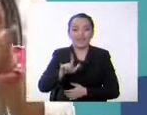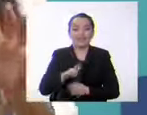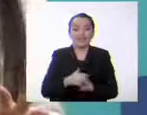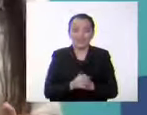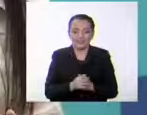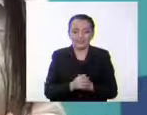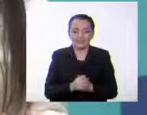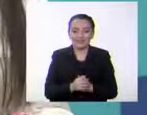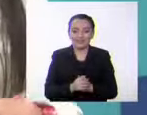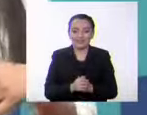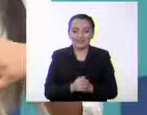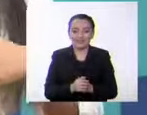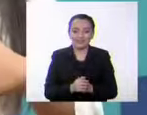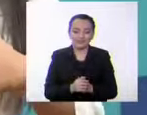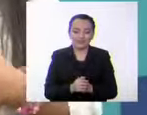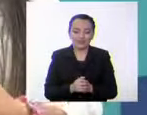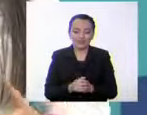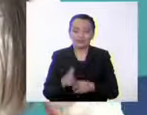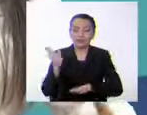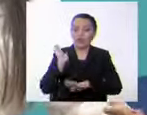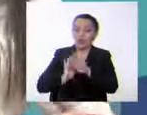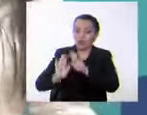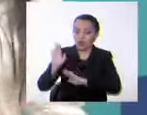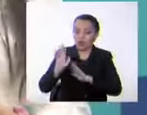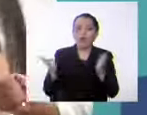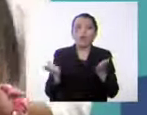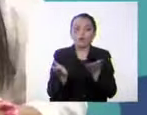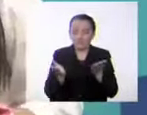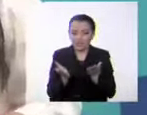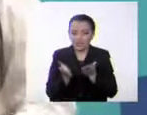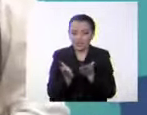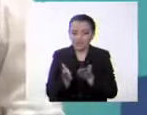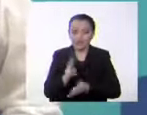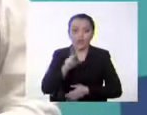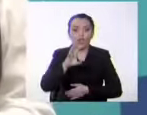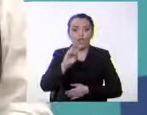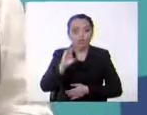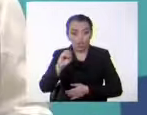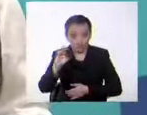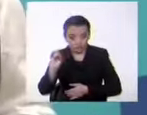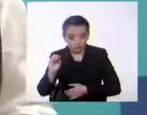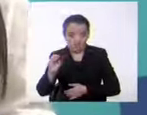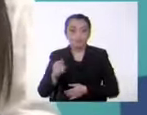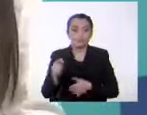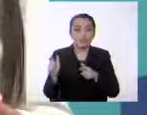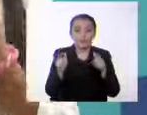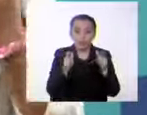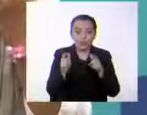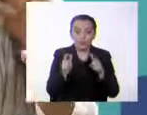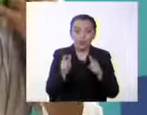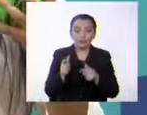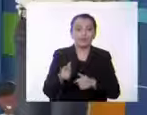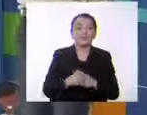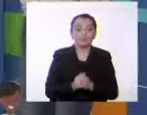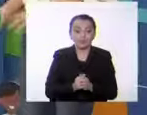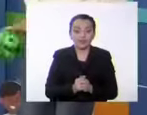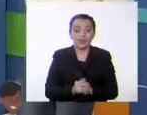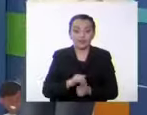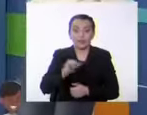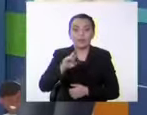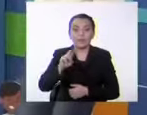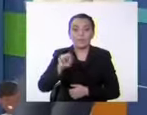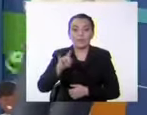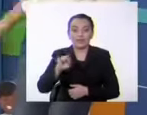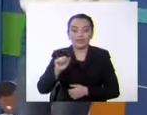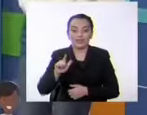El farolito sí es material, pero cómo se hace y toda esa tradición que tiene 200 años, como decíamos a los niños y las niñas, eso es inmaterial. Muy bien.